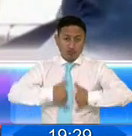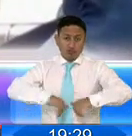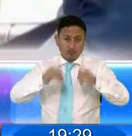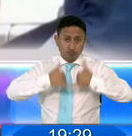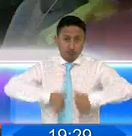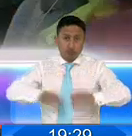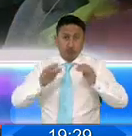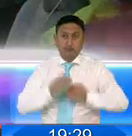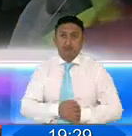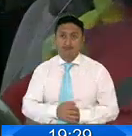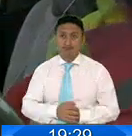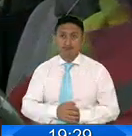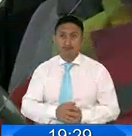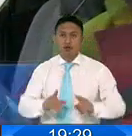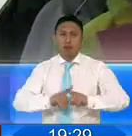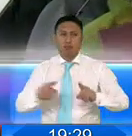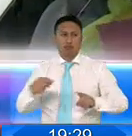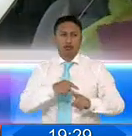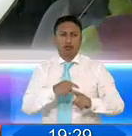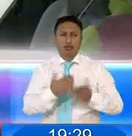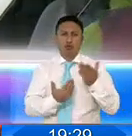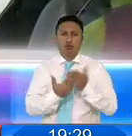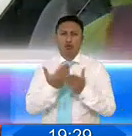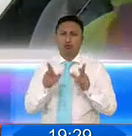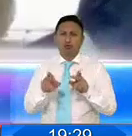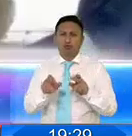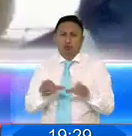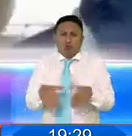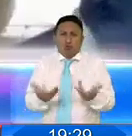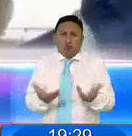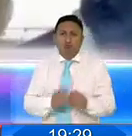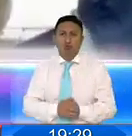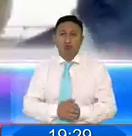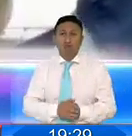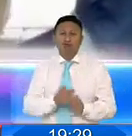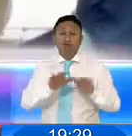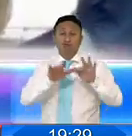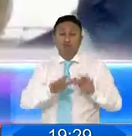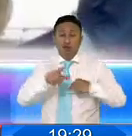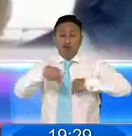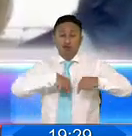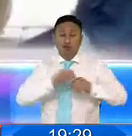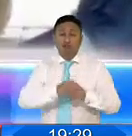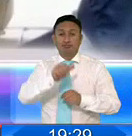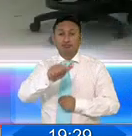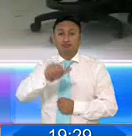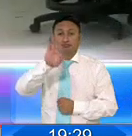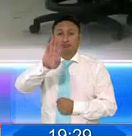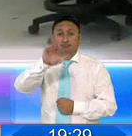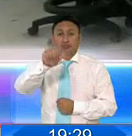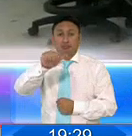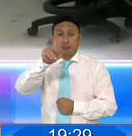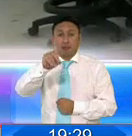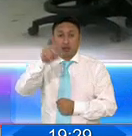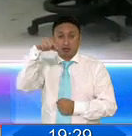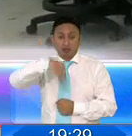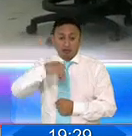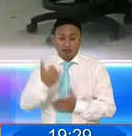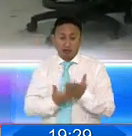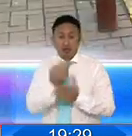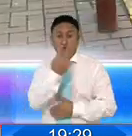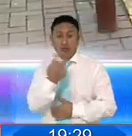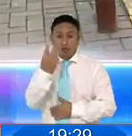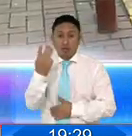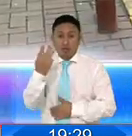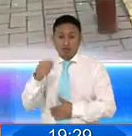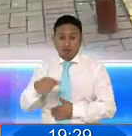han sido emitidos. Pero ¿cómo acceder a un nuevo salvoconducto? Según el secretario de Movilidad, Guillermo Abad, se habilitará un portal web